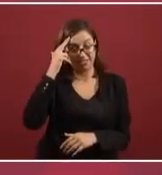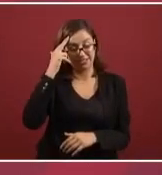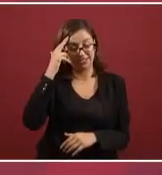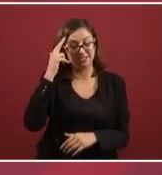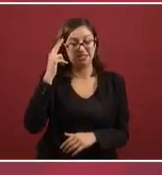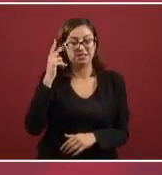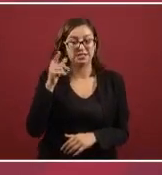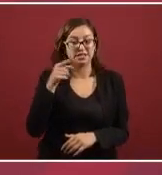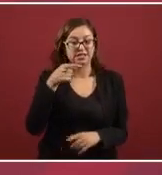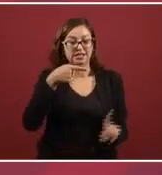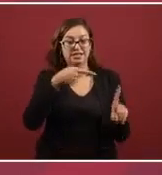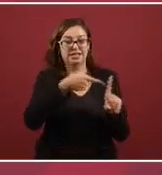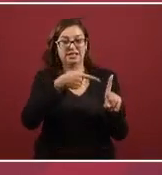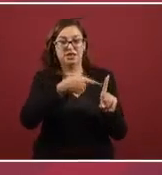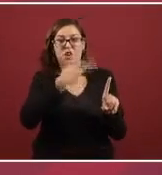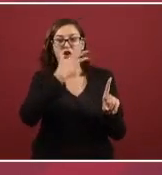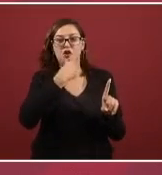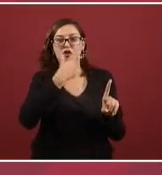que le transmitía